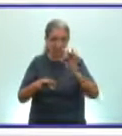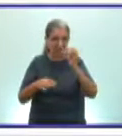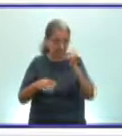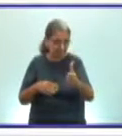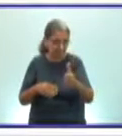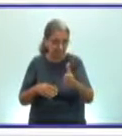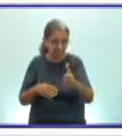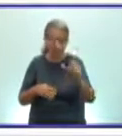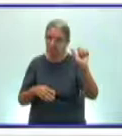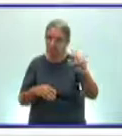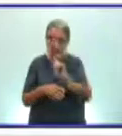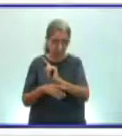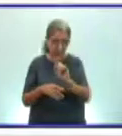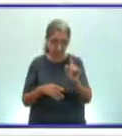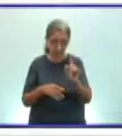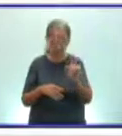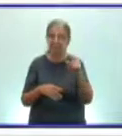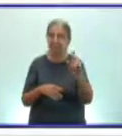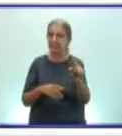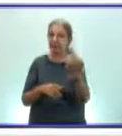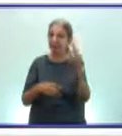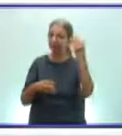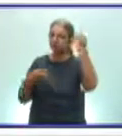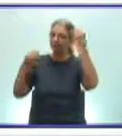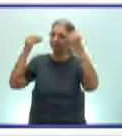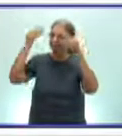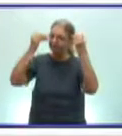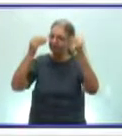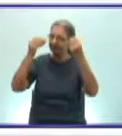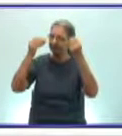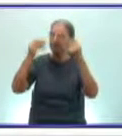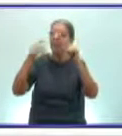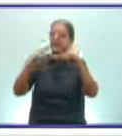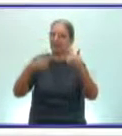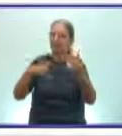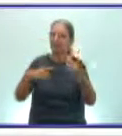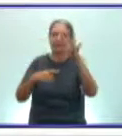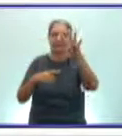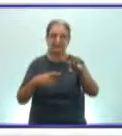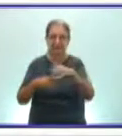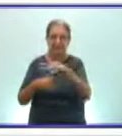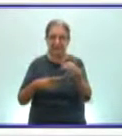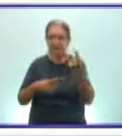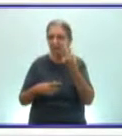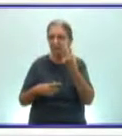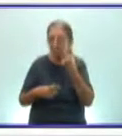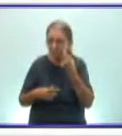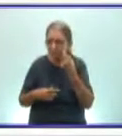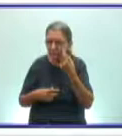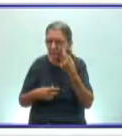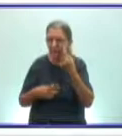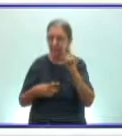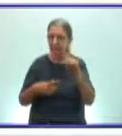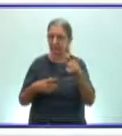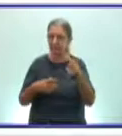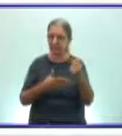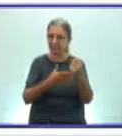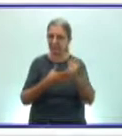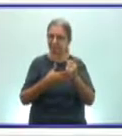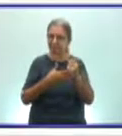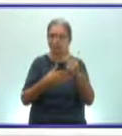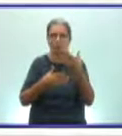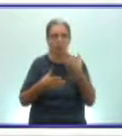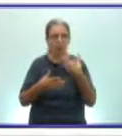correctas, debes analizar la tabla de distribución de frecuencias que te va a ayudar a dar una respuesta.